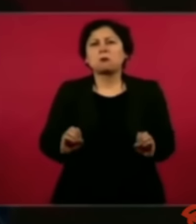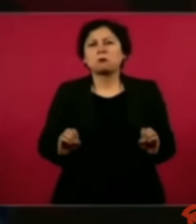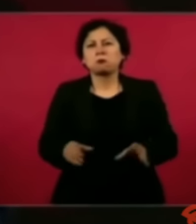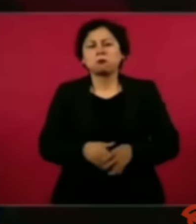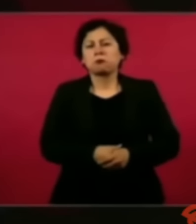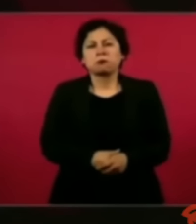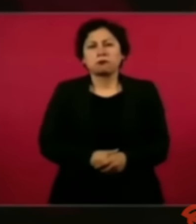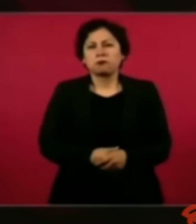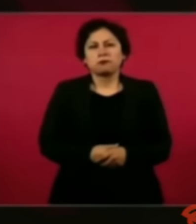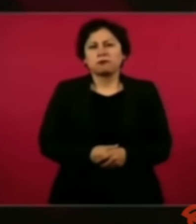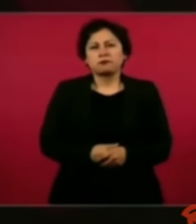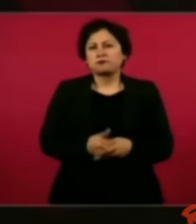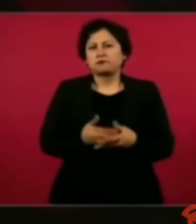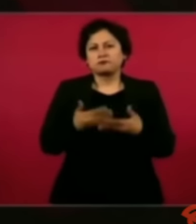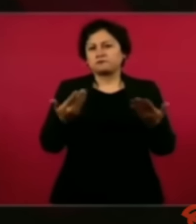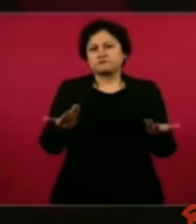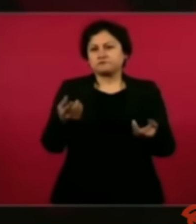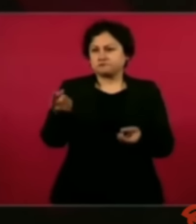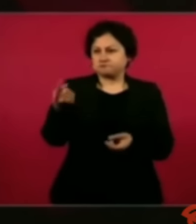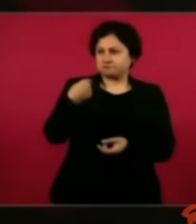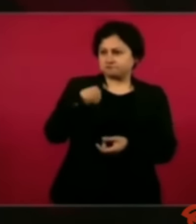eso es recíproco.